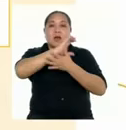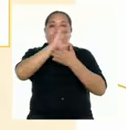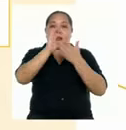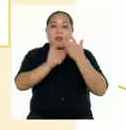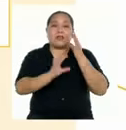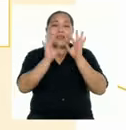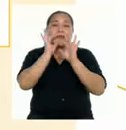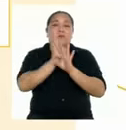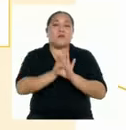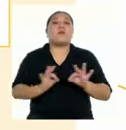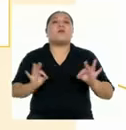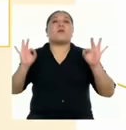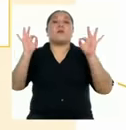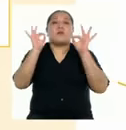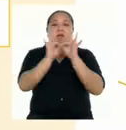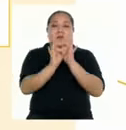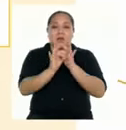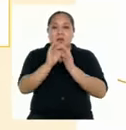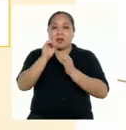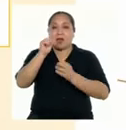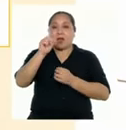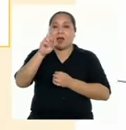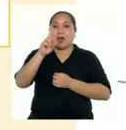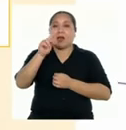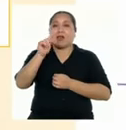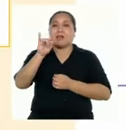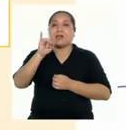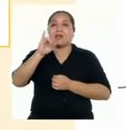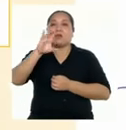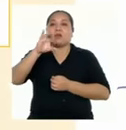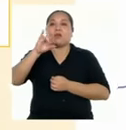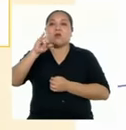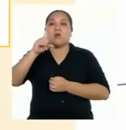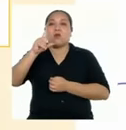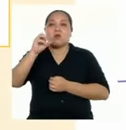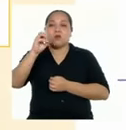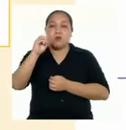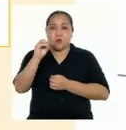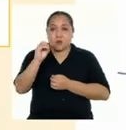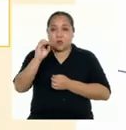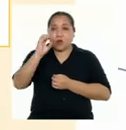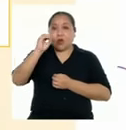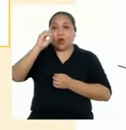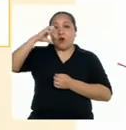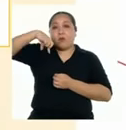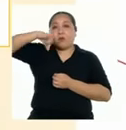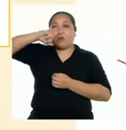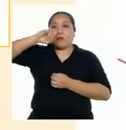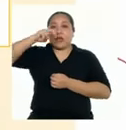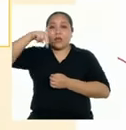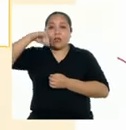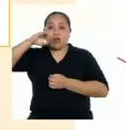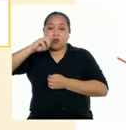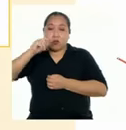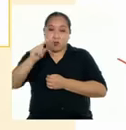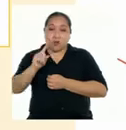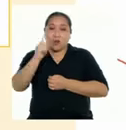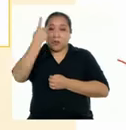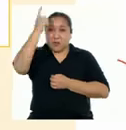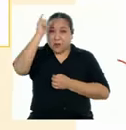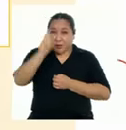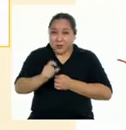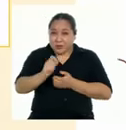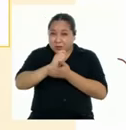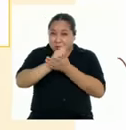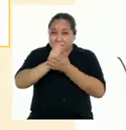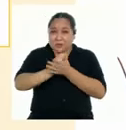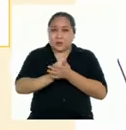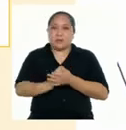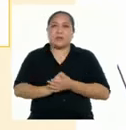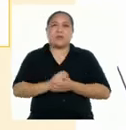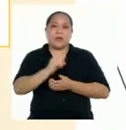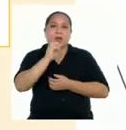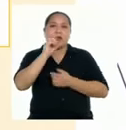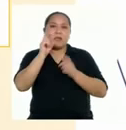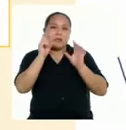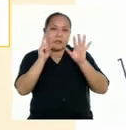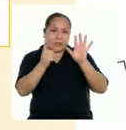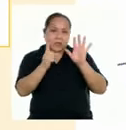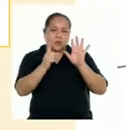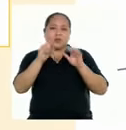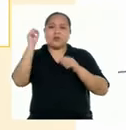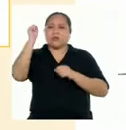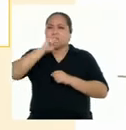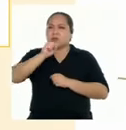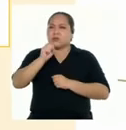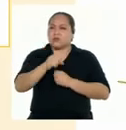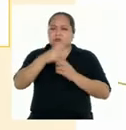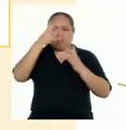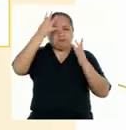característica muy importante del artículo de opinión. Pasemos al último criterio. Aquí voy a poner que sí cumplí porque he evaluado de